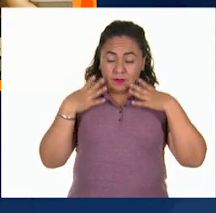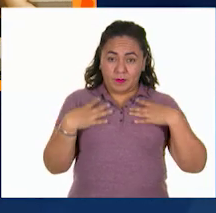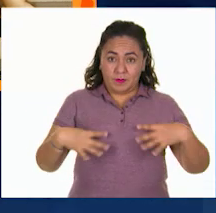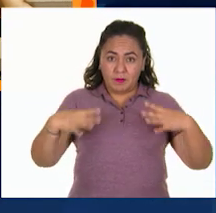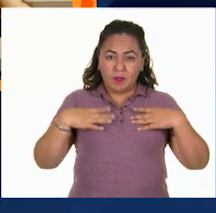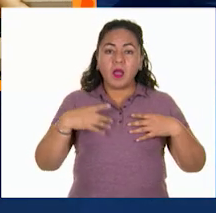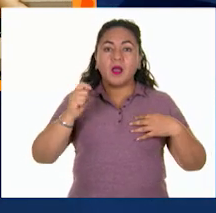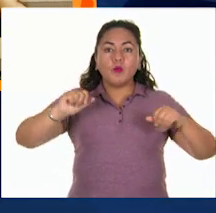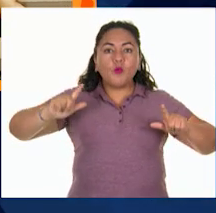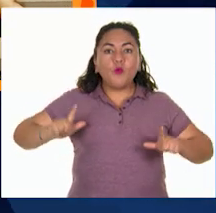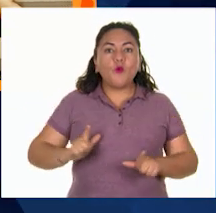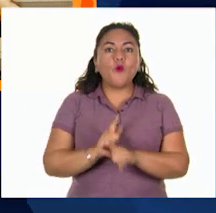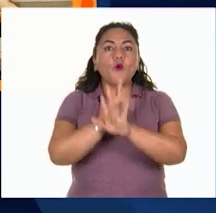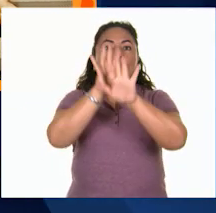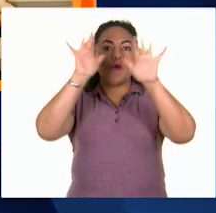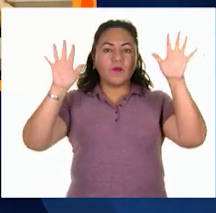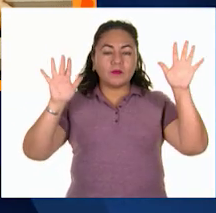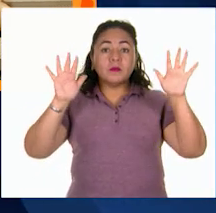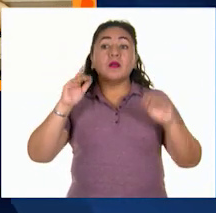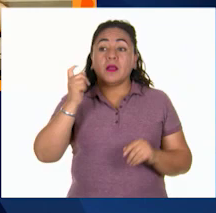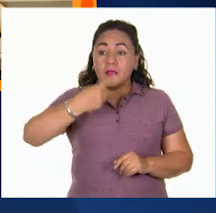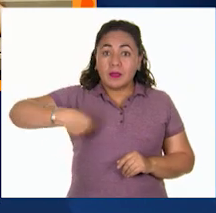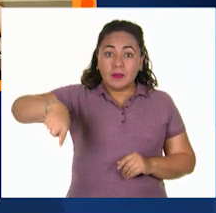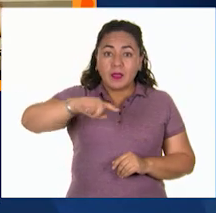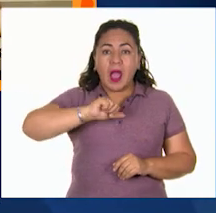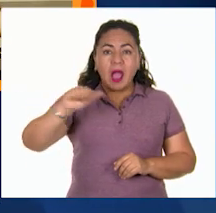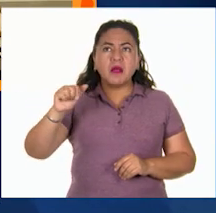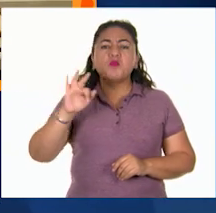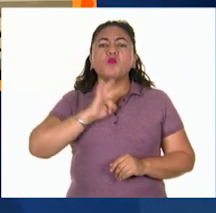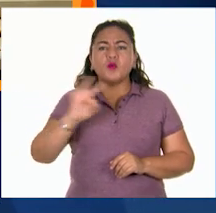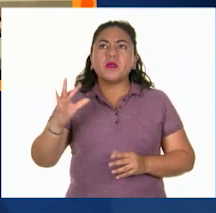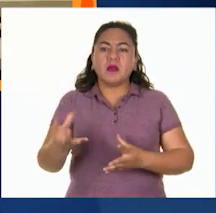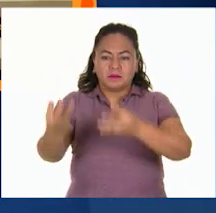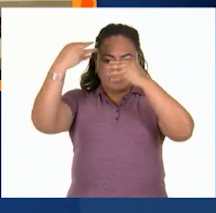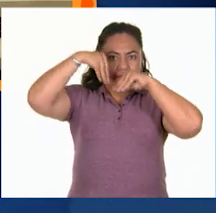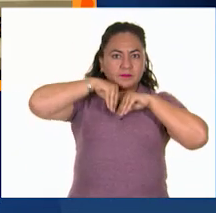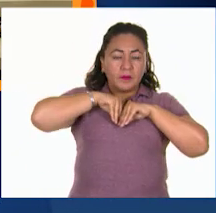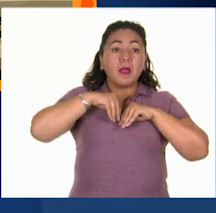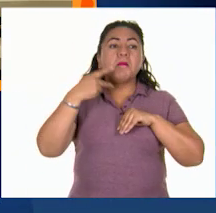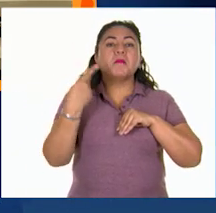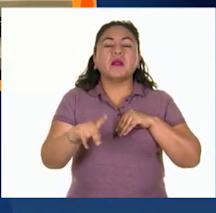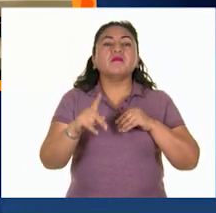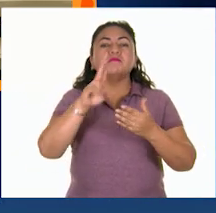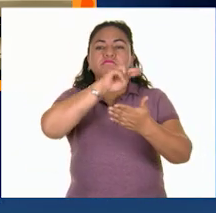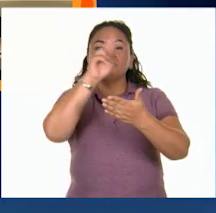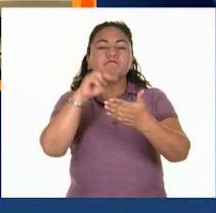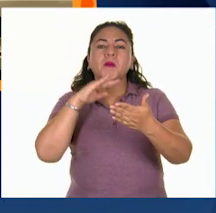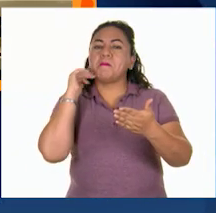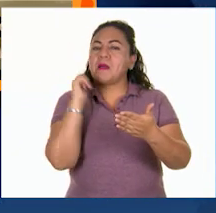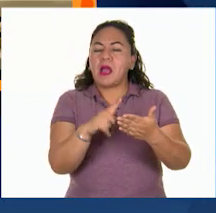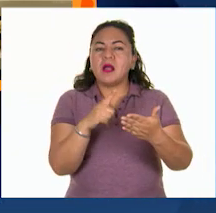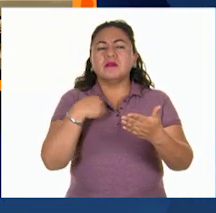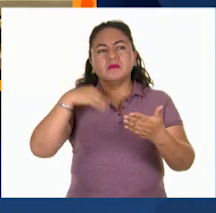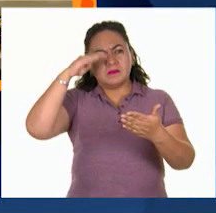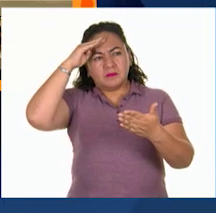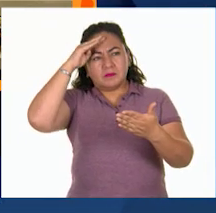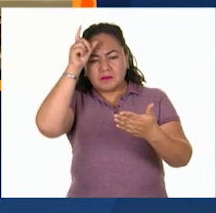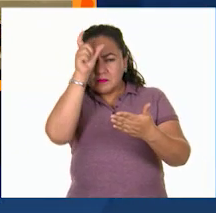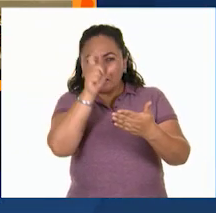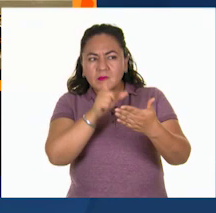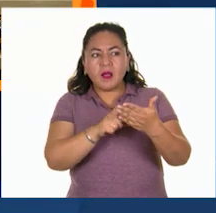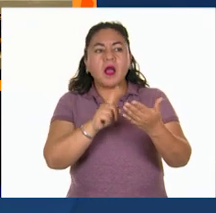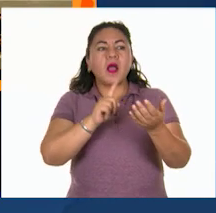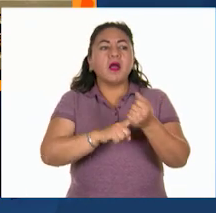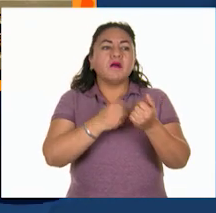en el momento de anunciar que todas las ambiciones humanas caben en una jofaina, pero está mal pintada y mueve a pensar en un artificio de